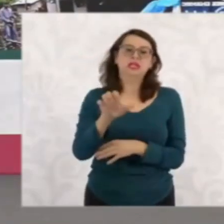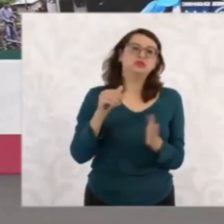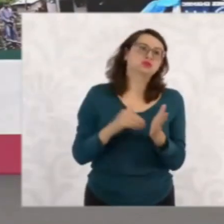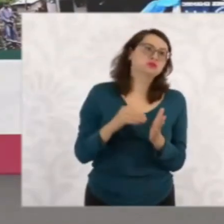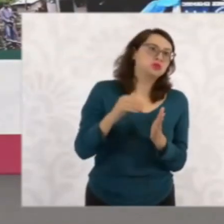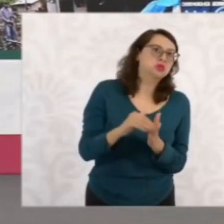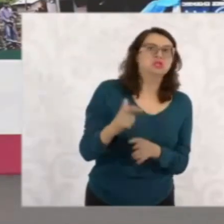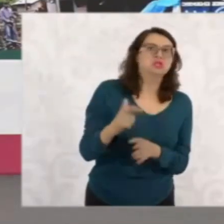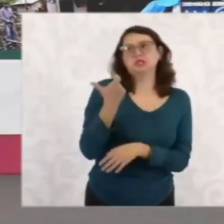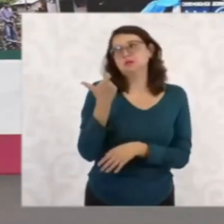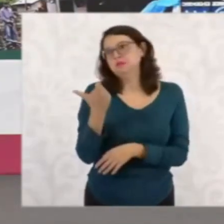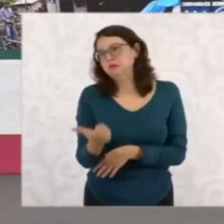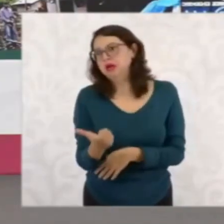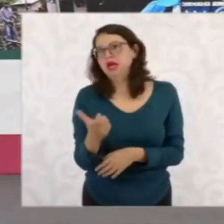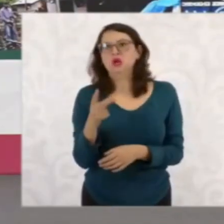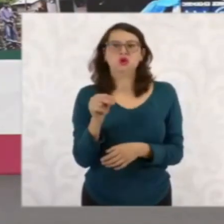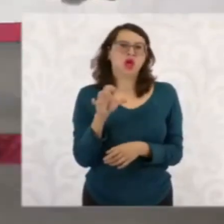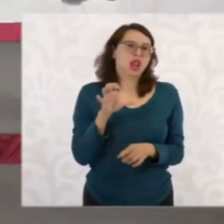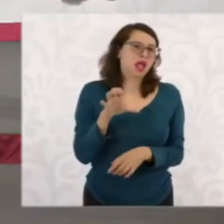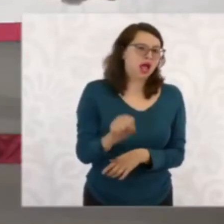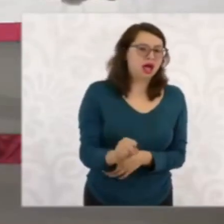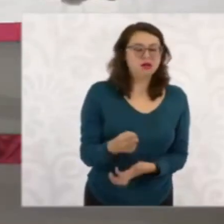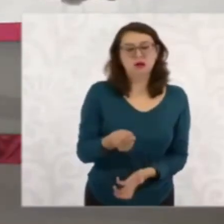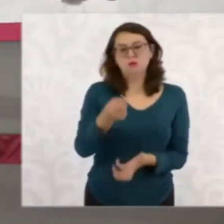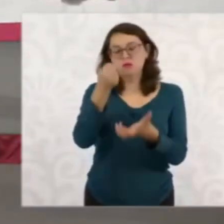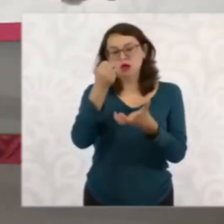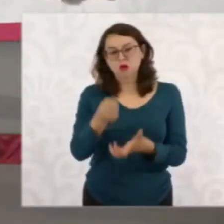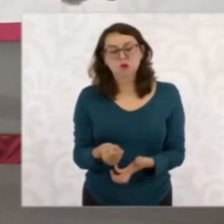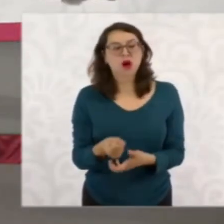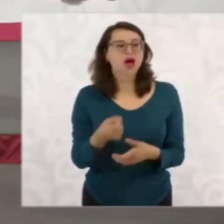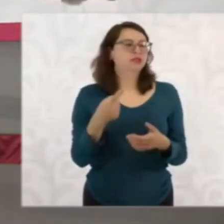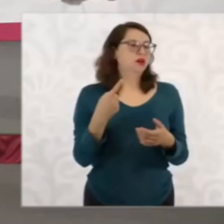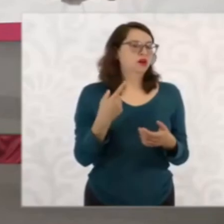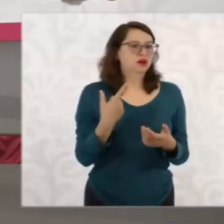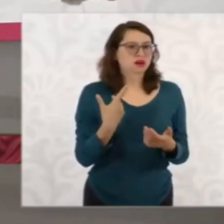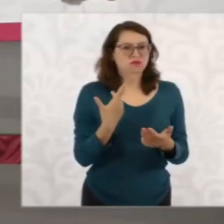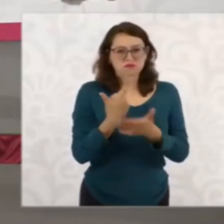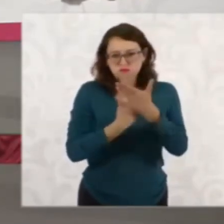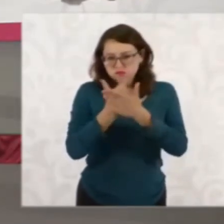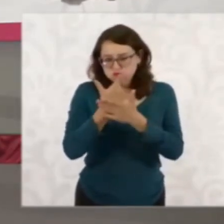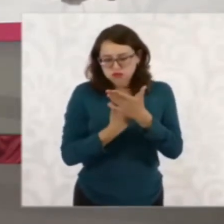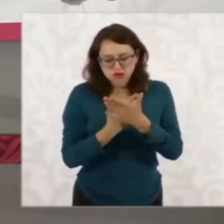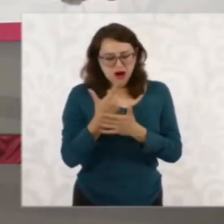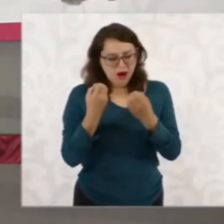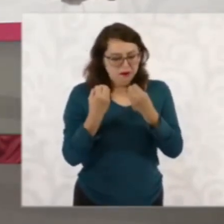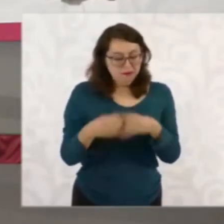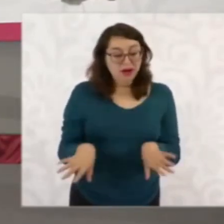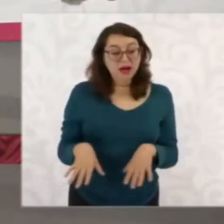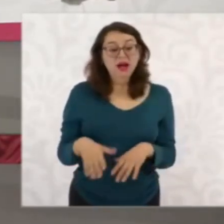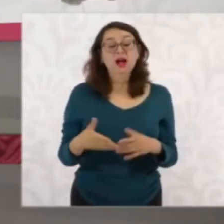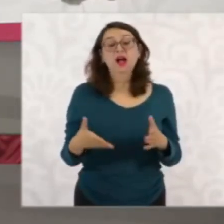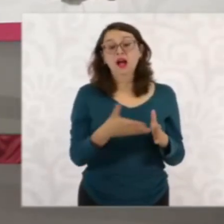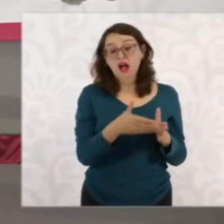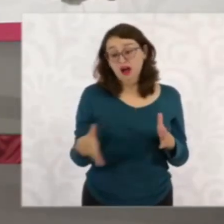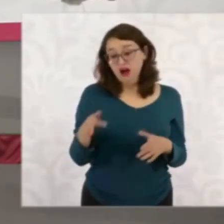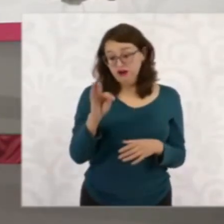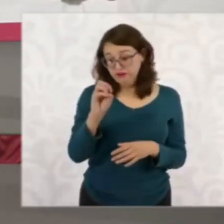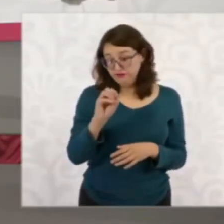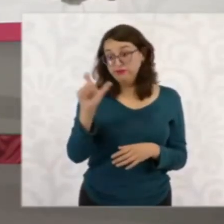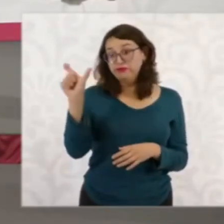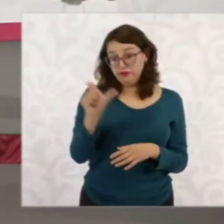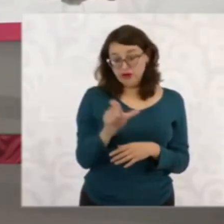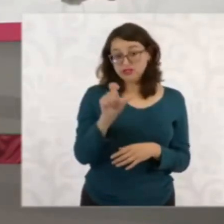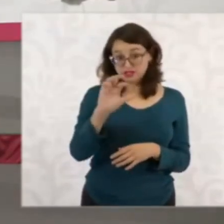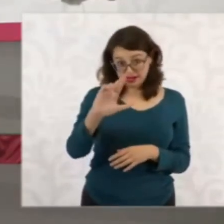problemas de acreditación de recursos. En la época de Fox es muy reconocido y nada más para